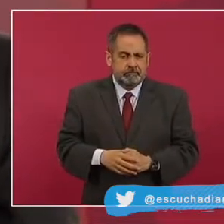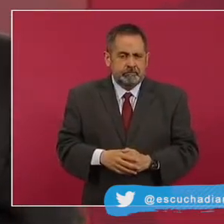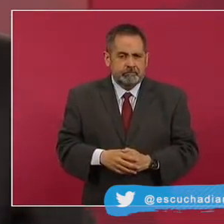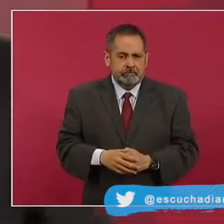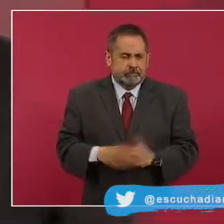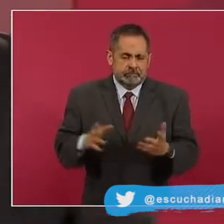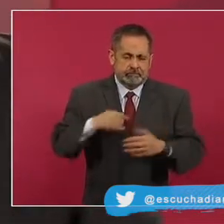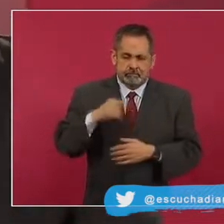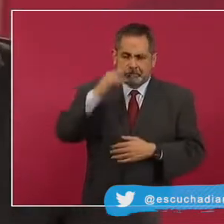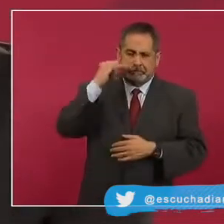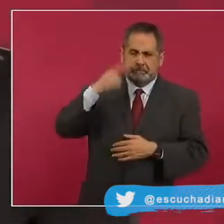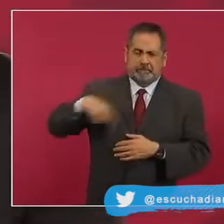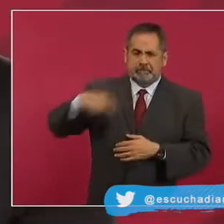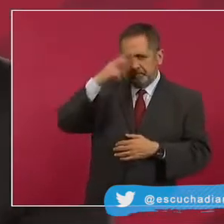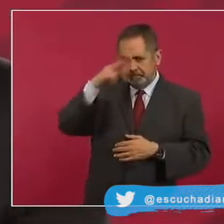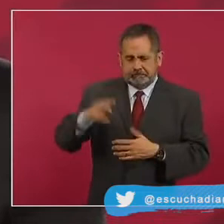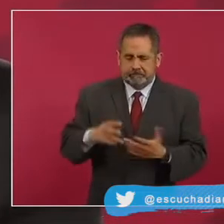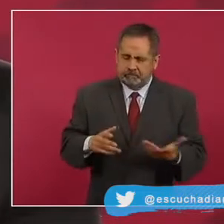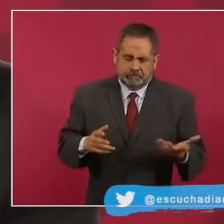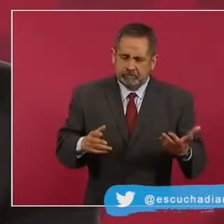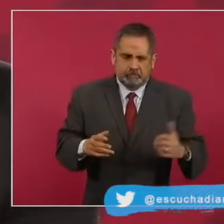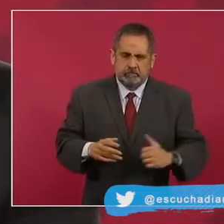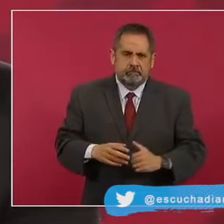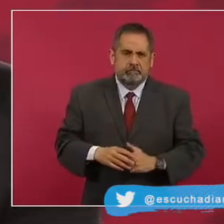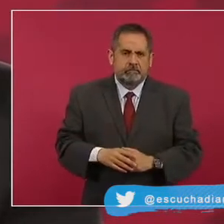y eso es ofensivo para méxico